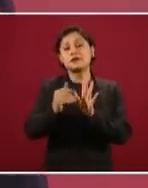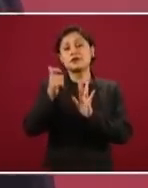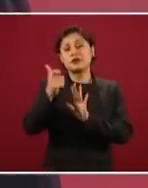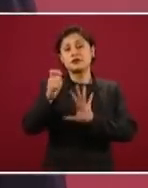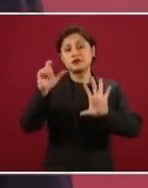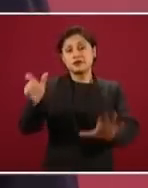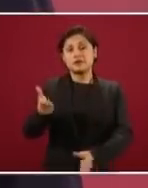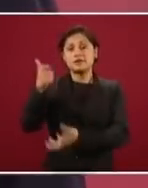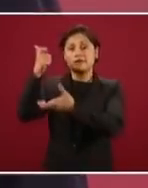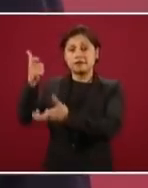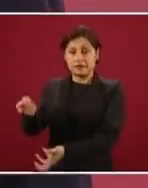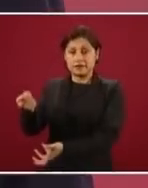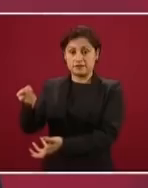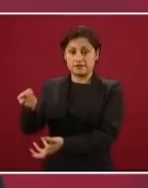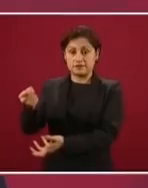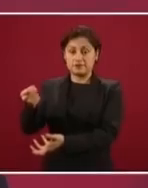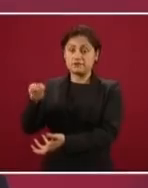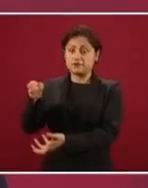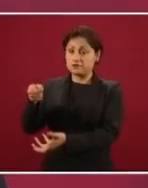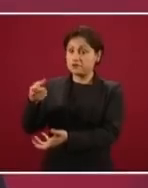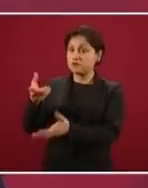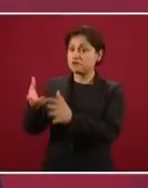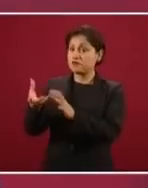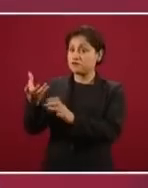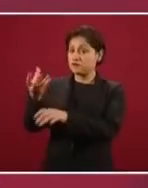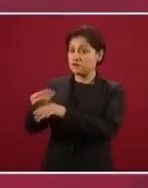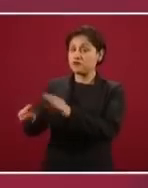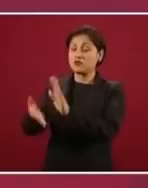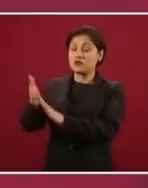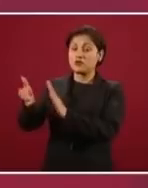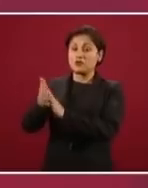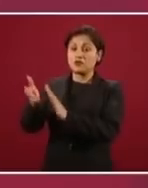del presupuesto dinero del pueblo